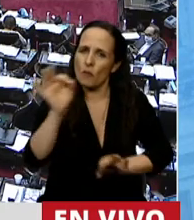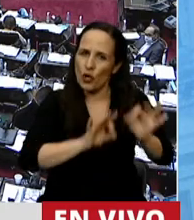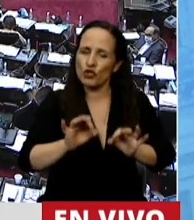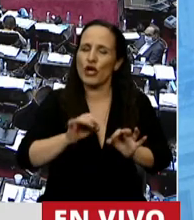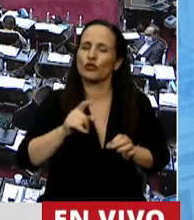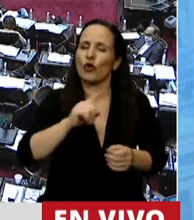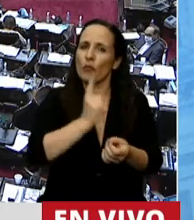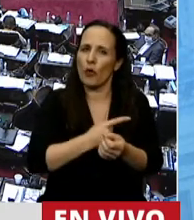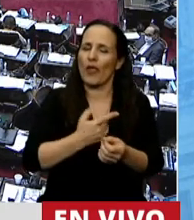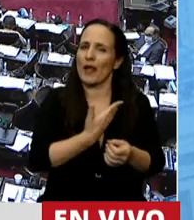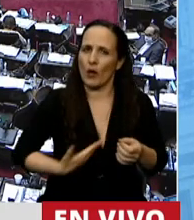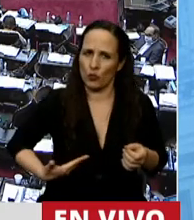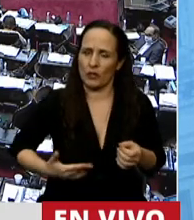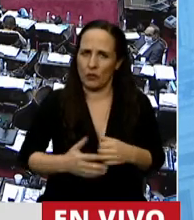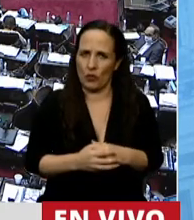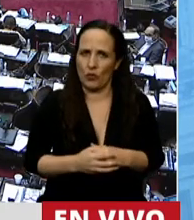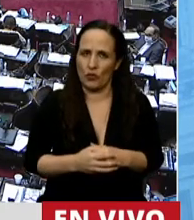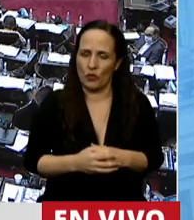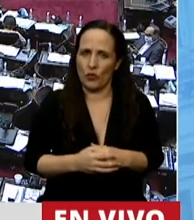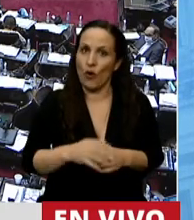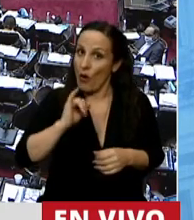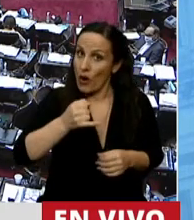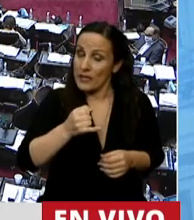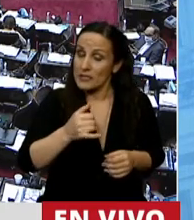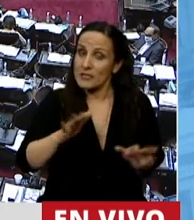del Poder Ejecutivo, pero sí acompañando